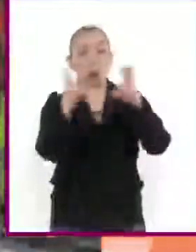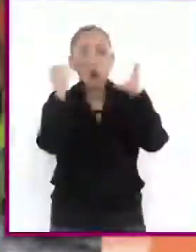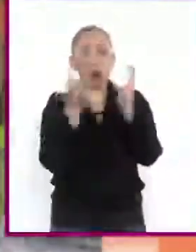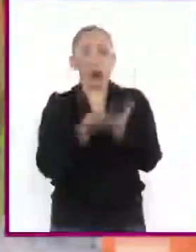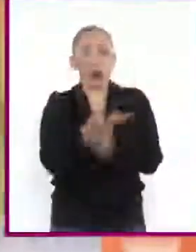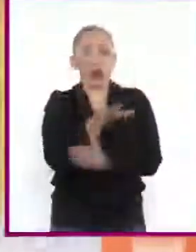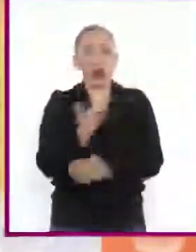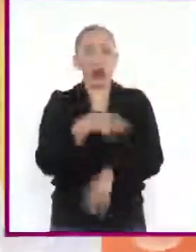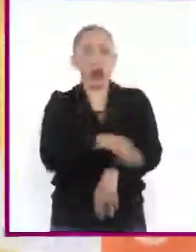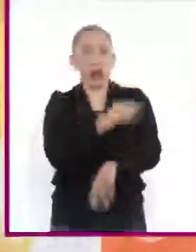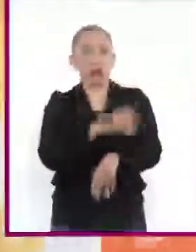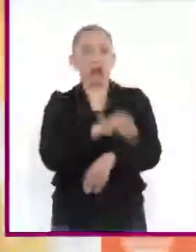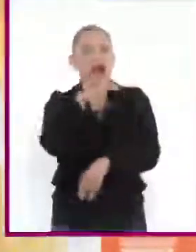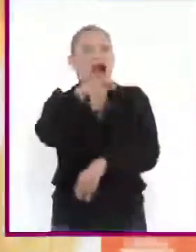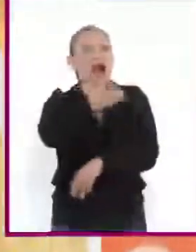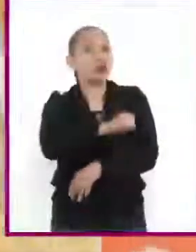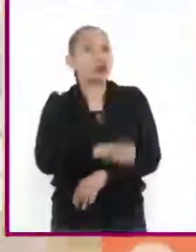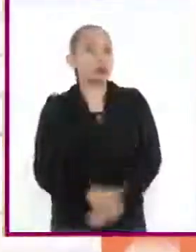libera energía en forma de calor.